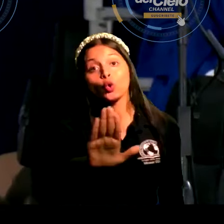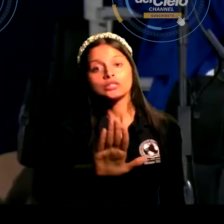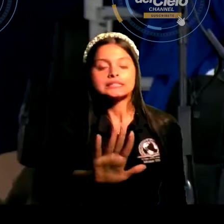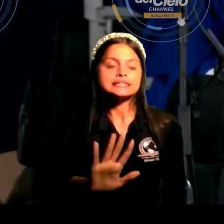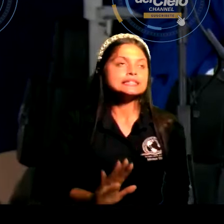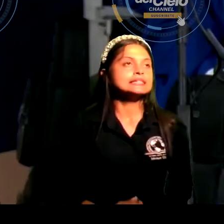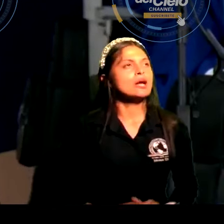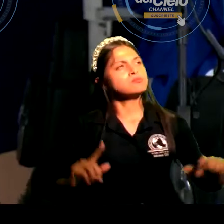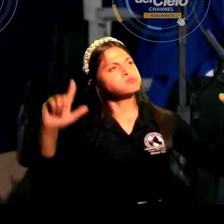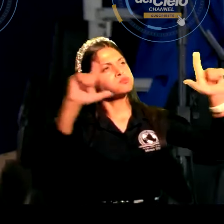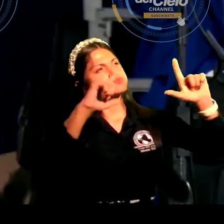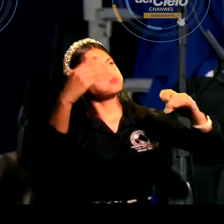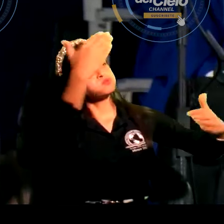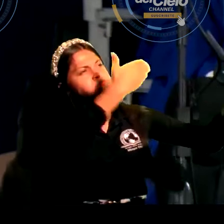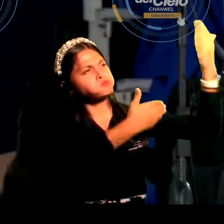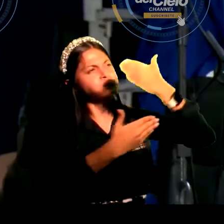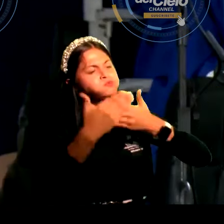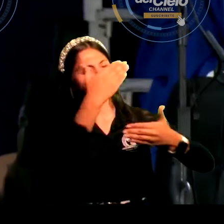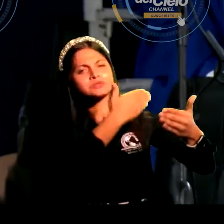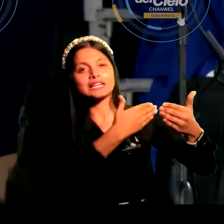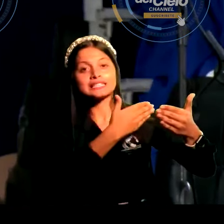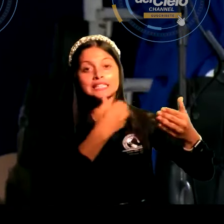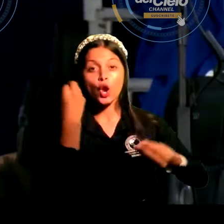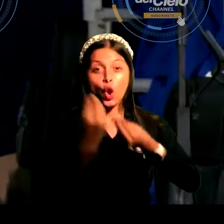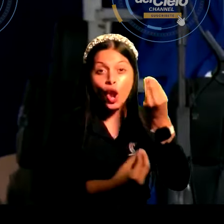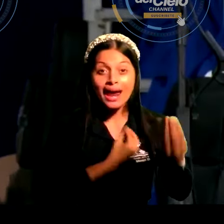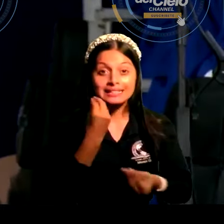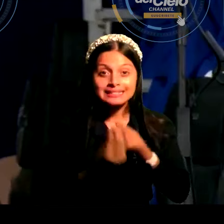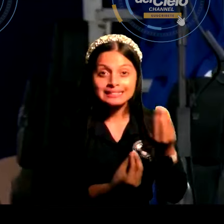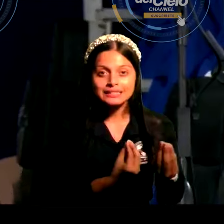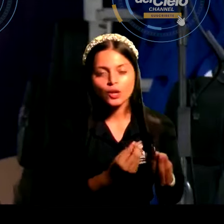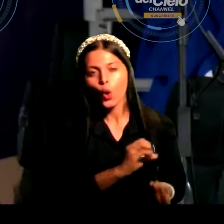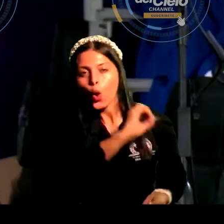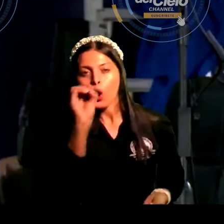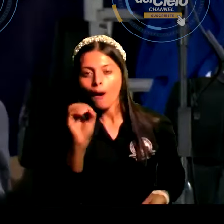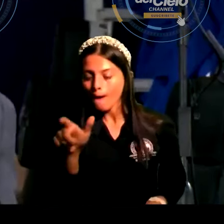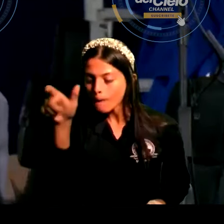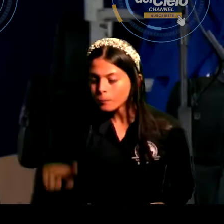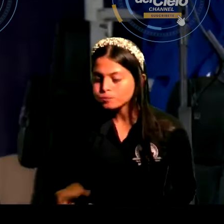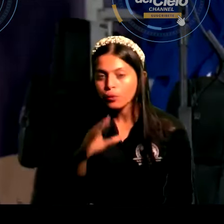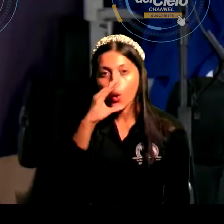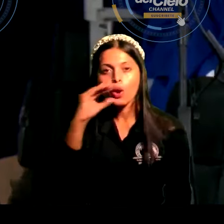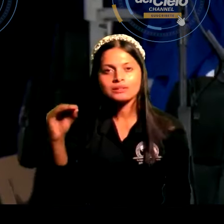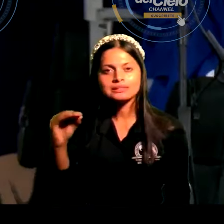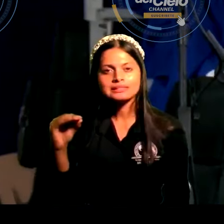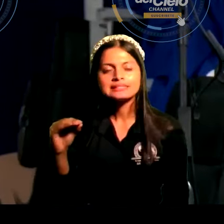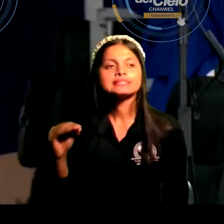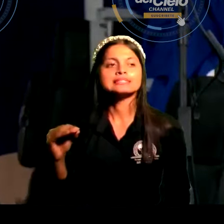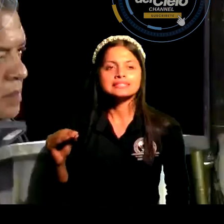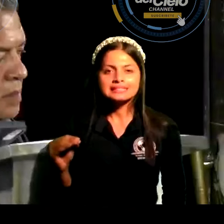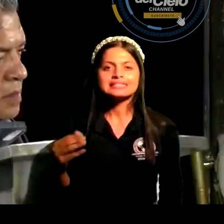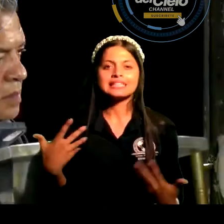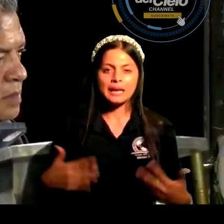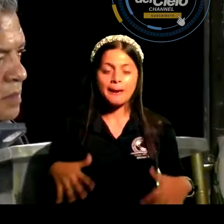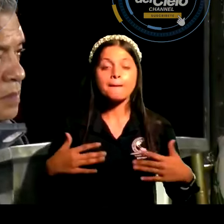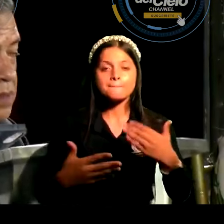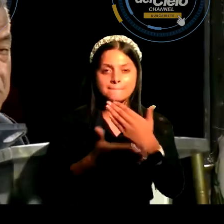radiografía de lo que es el ser humano, démonos una leidita de Isaías capítulo